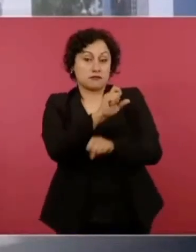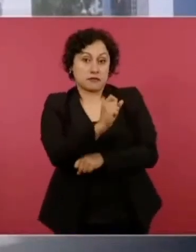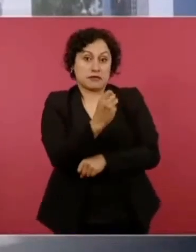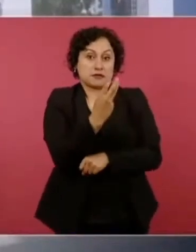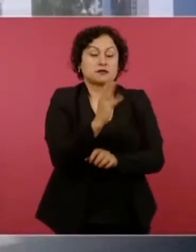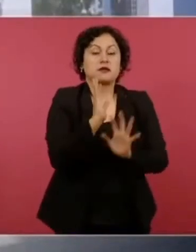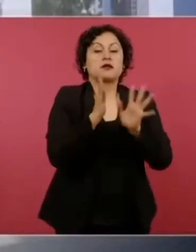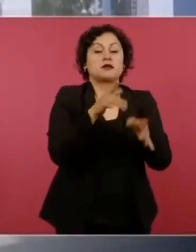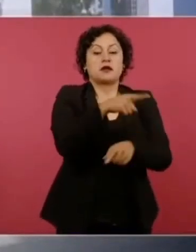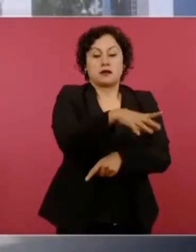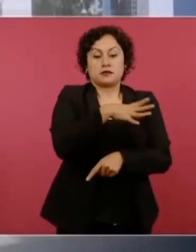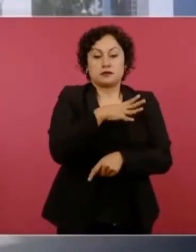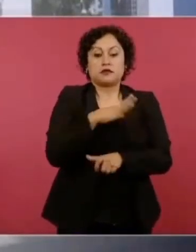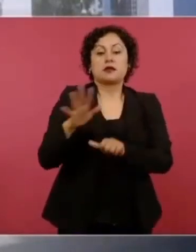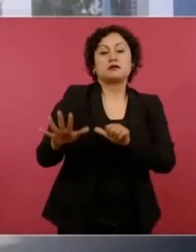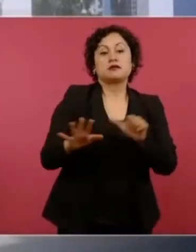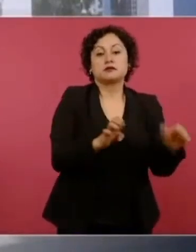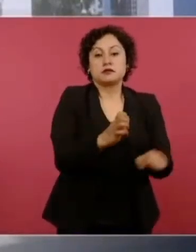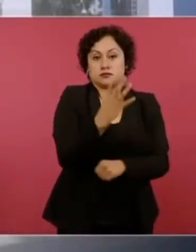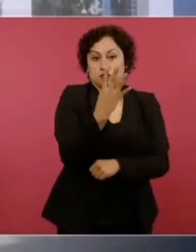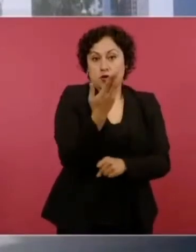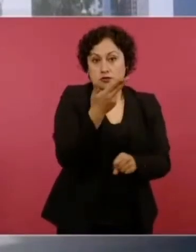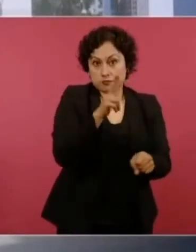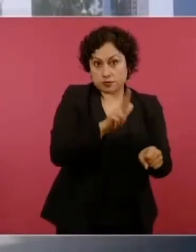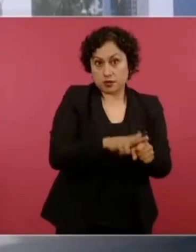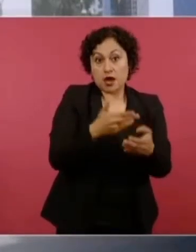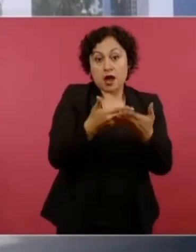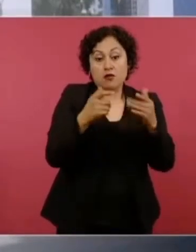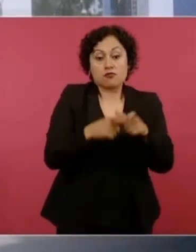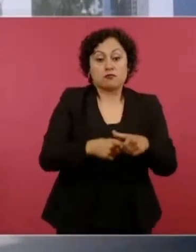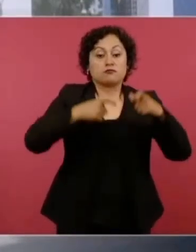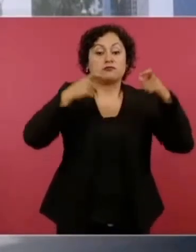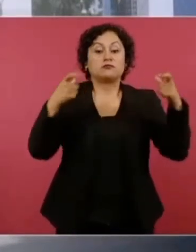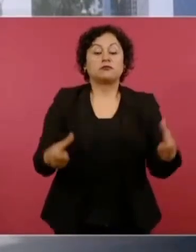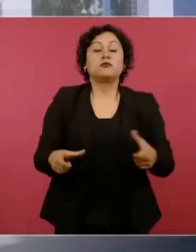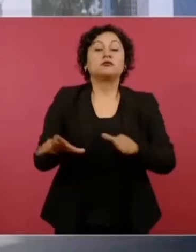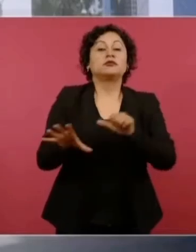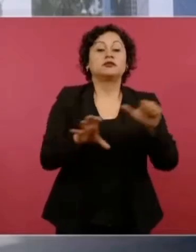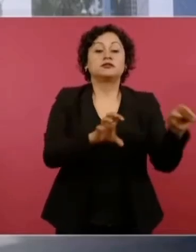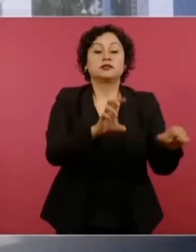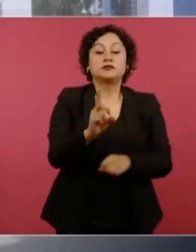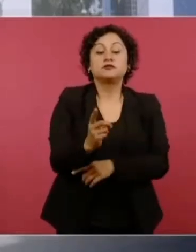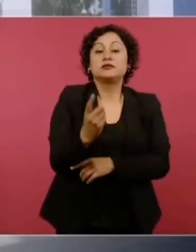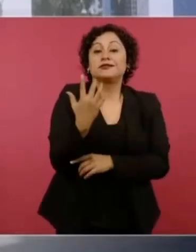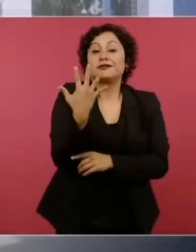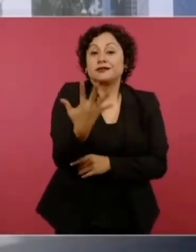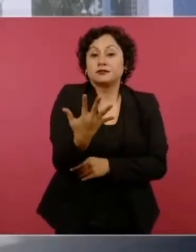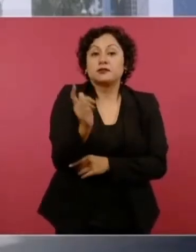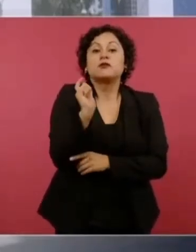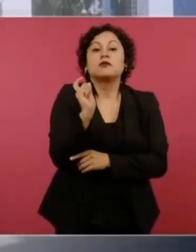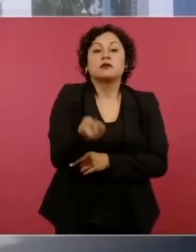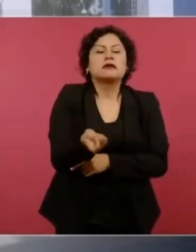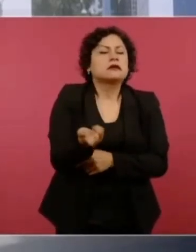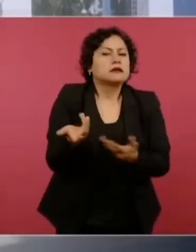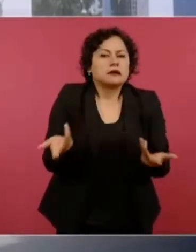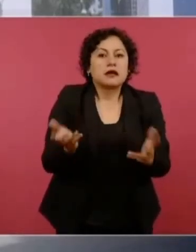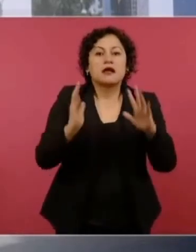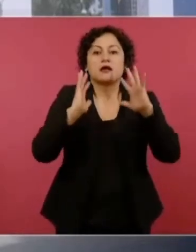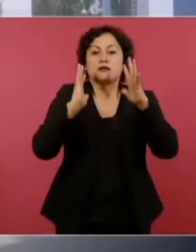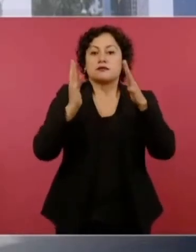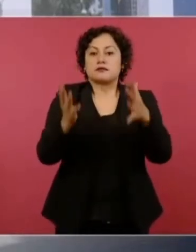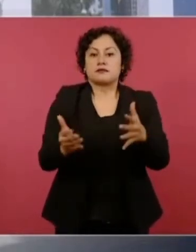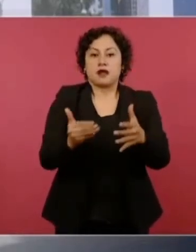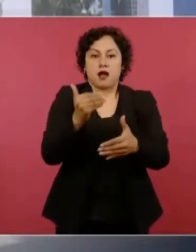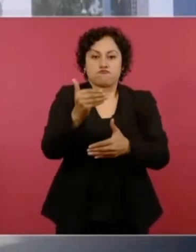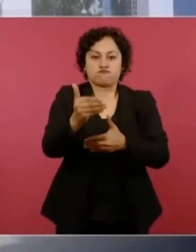con 604 hospitales. Hoy son 635, es decir, ya están puestos en marcha, en operación, están